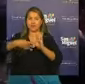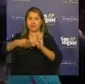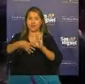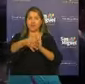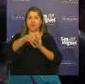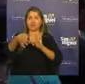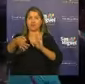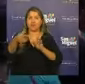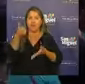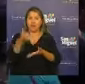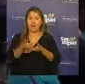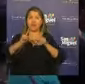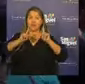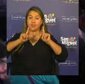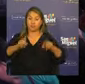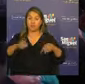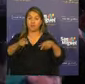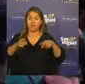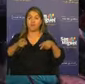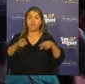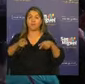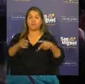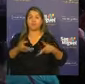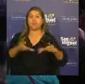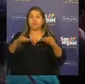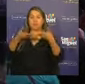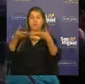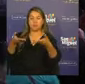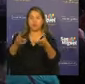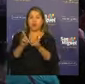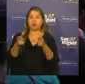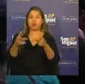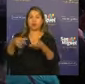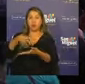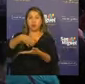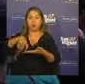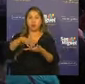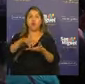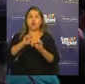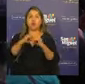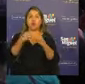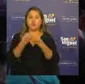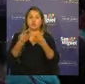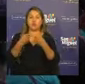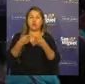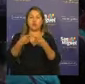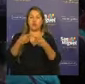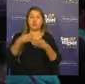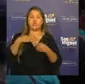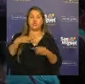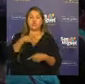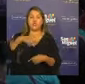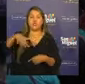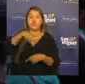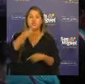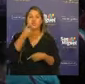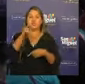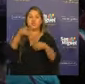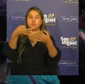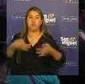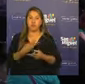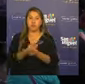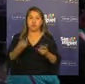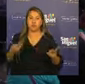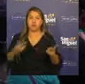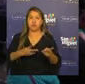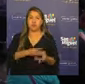que el alcalde o alcaldesa debe dar cuenta al Consejo Comunal de Organizaciones de la Sociedad Civil y al Consejo Comunal de Seguridad Pública, a más